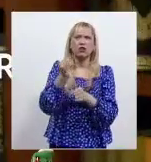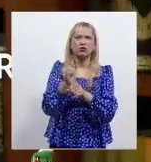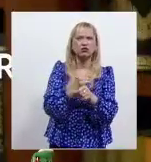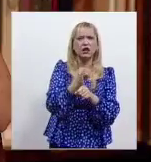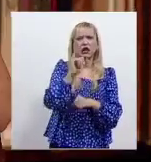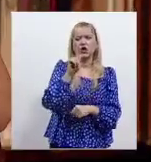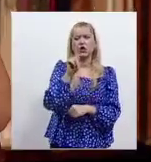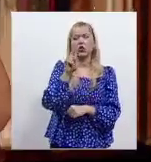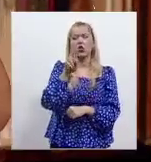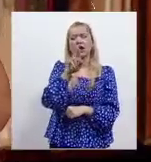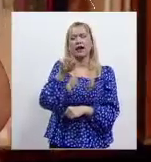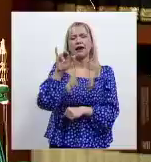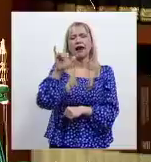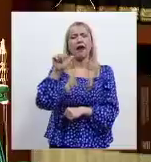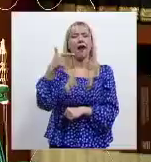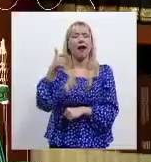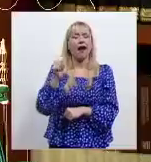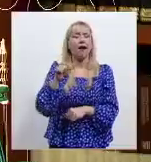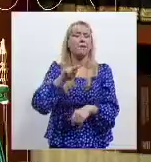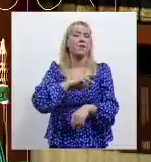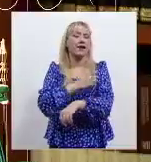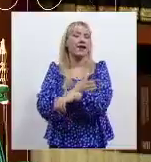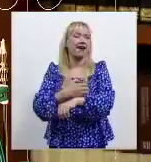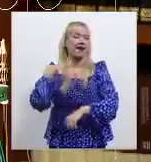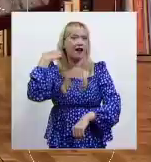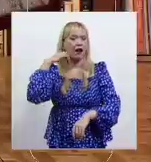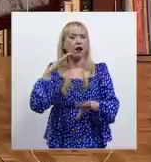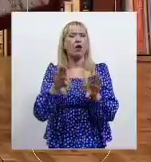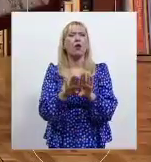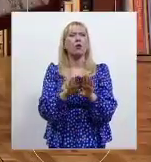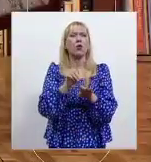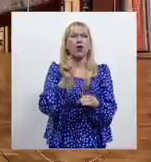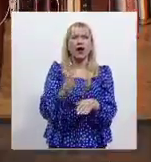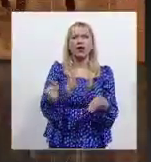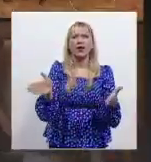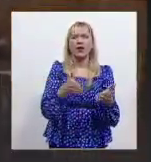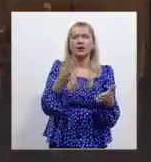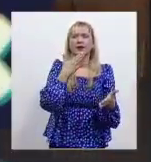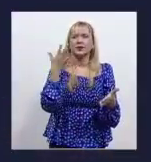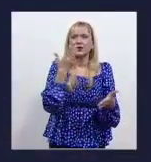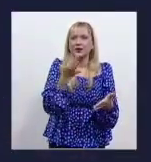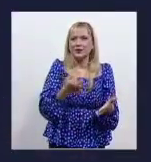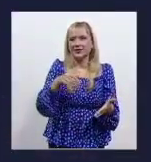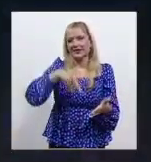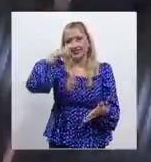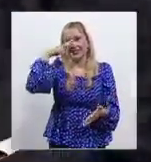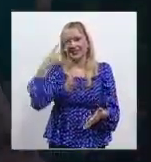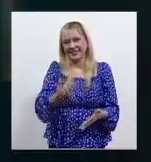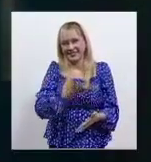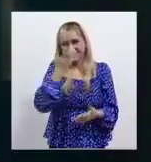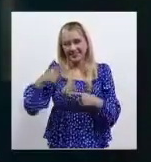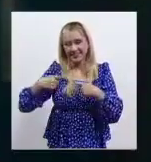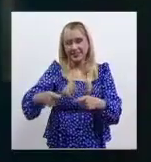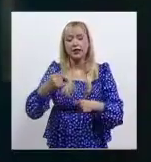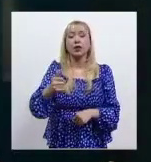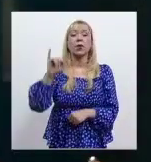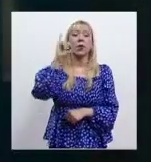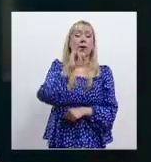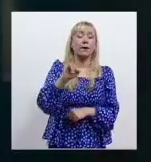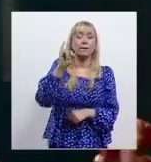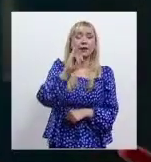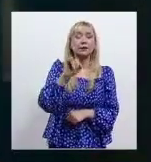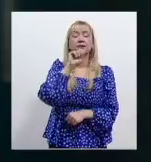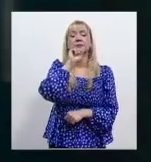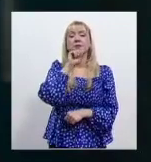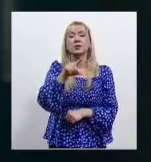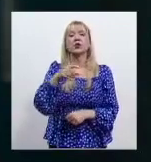en una amena charla con Erika Mora el tema de los sabores y símbolos de México. Y el jueves a las 9 de la noche, en Ya lo dijo la Corte,